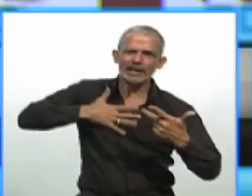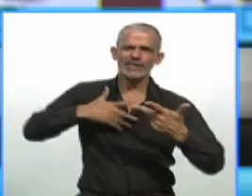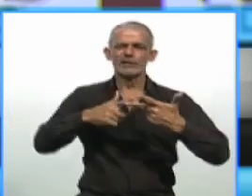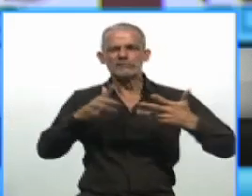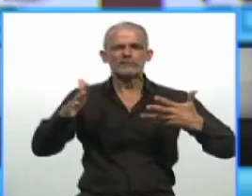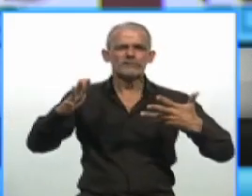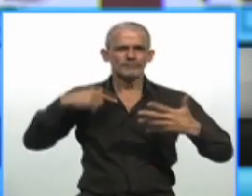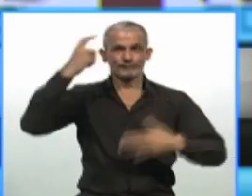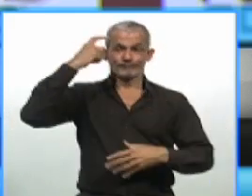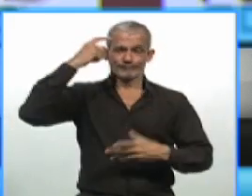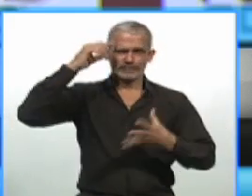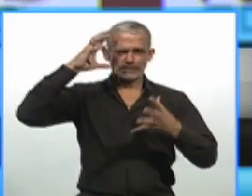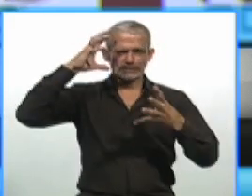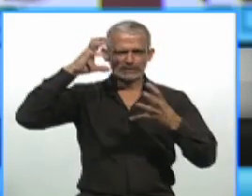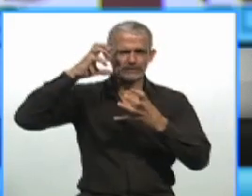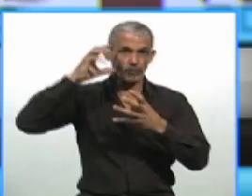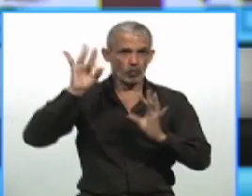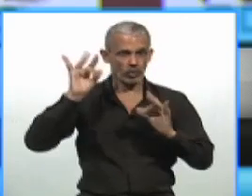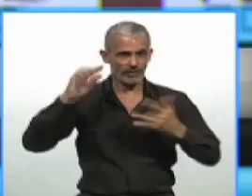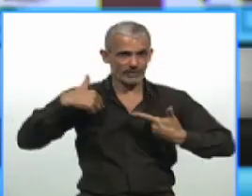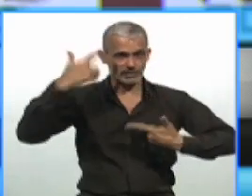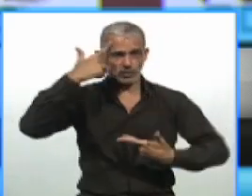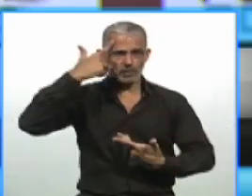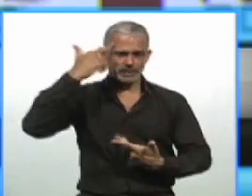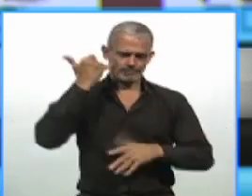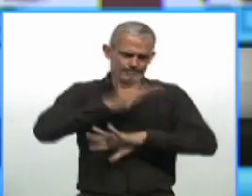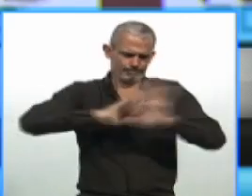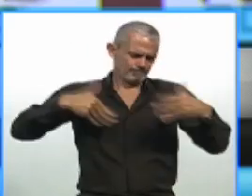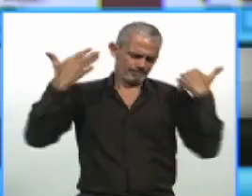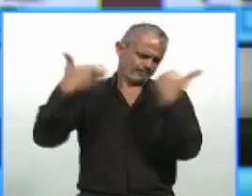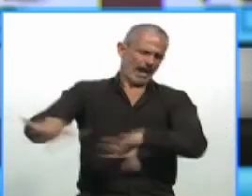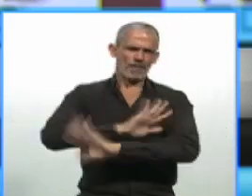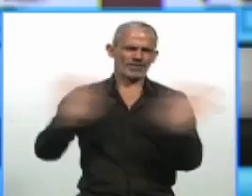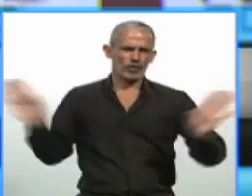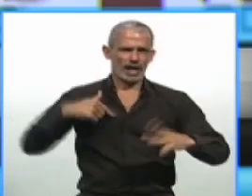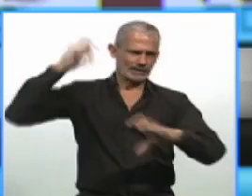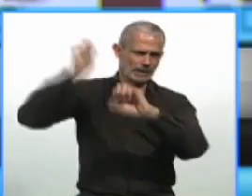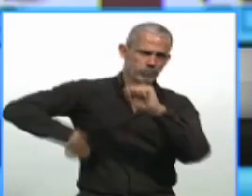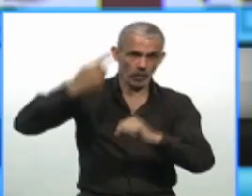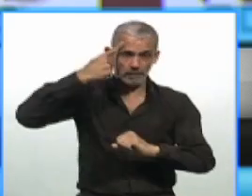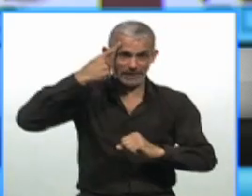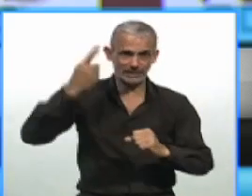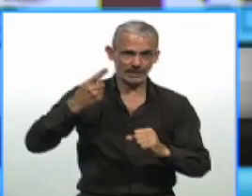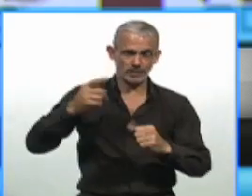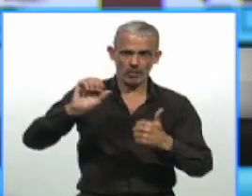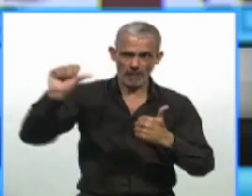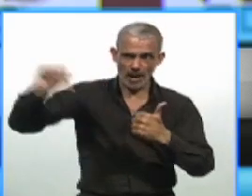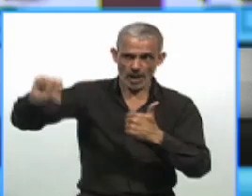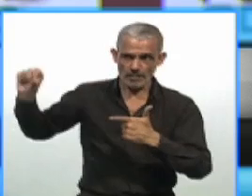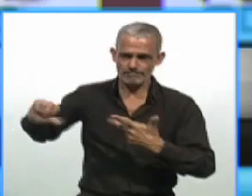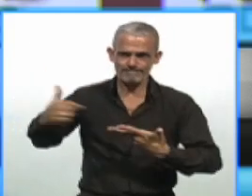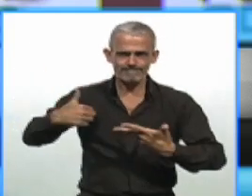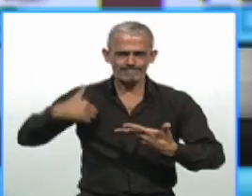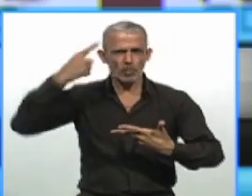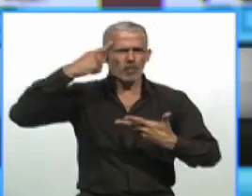verdad que psicológicamente me costó mucho, ¿no? Hasta pensar en dejar y muchas cosas más. Pero bueno, no me quiero poner